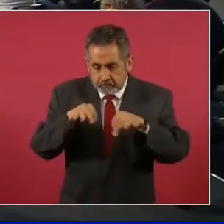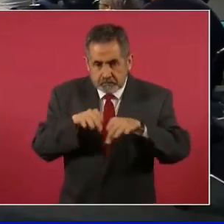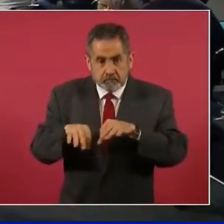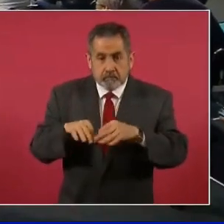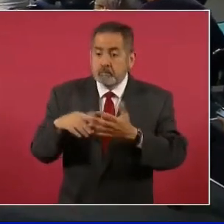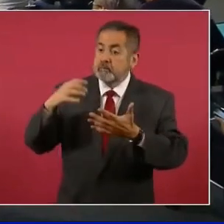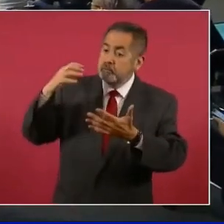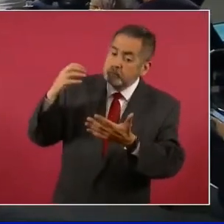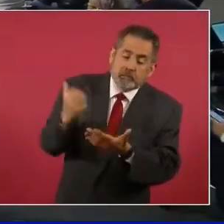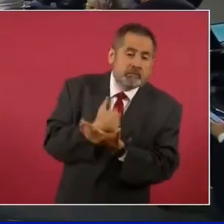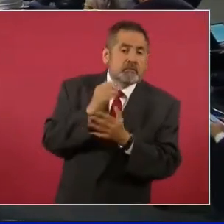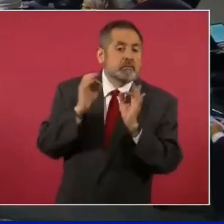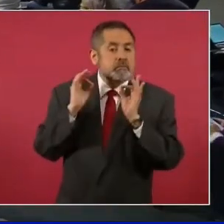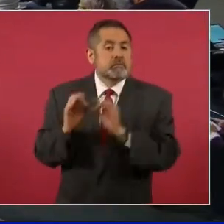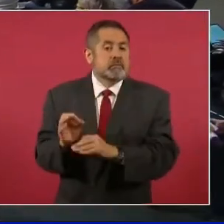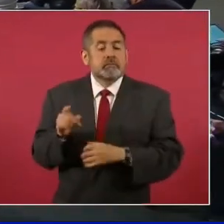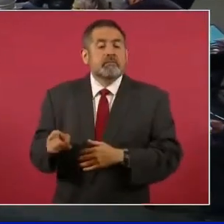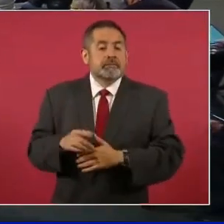triunfo,